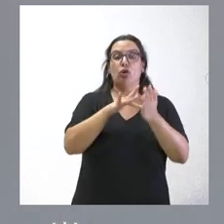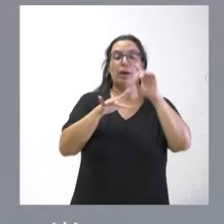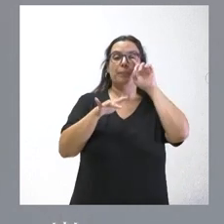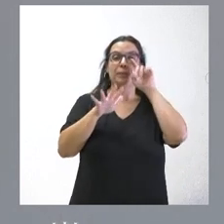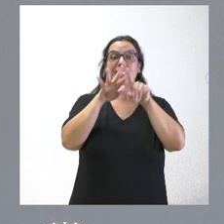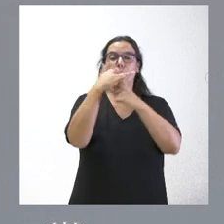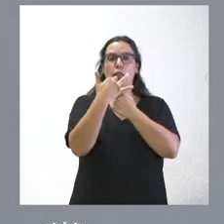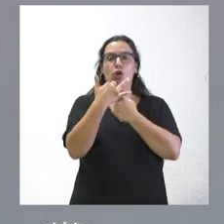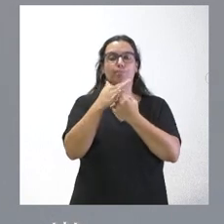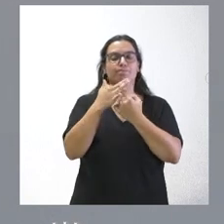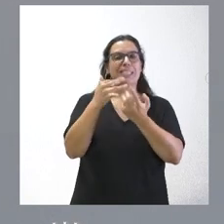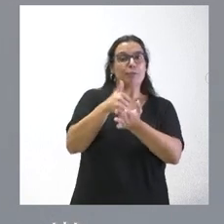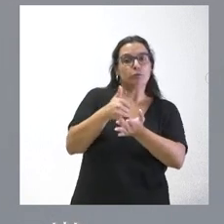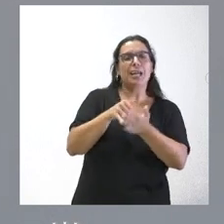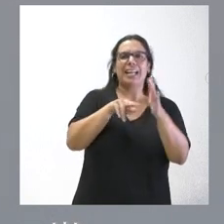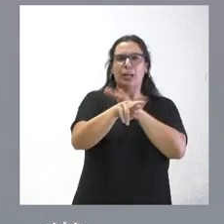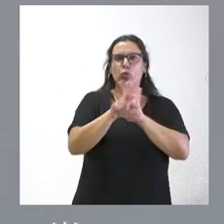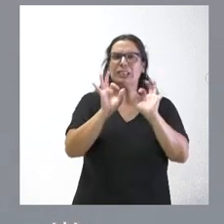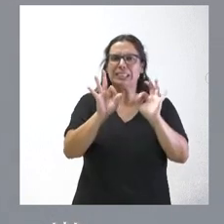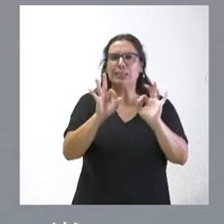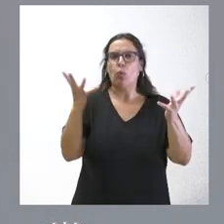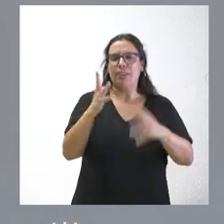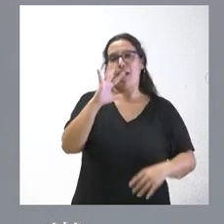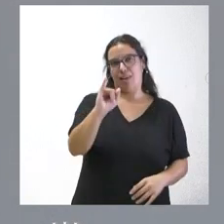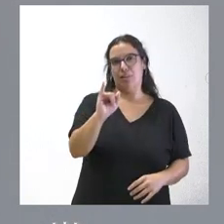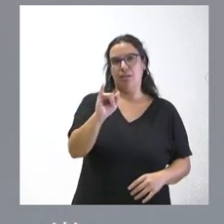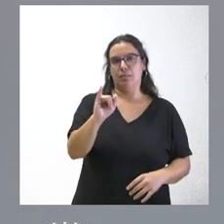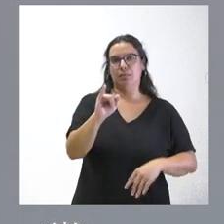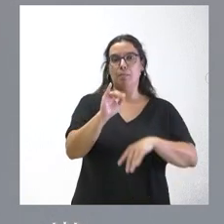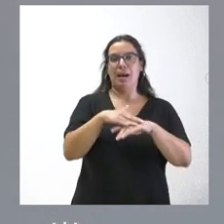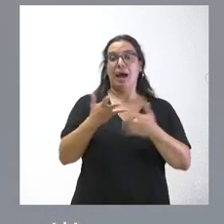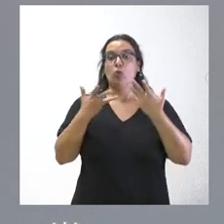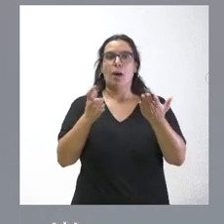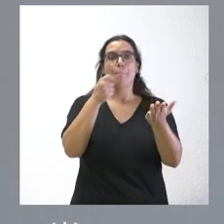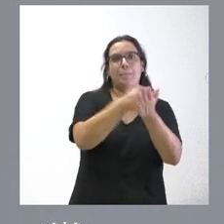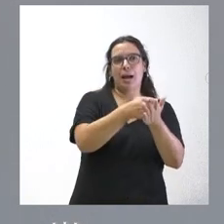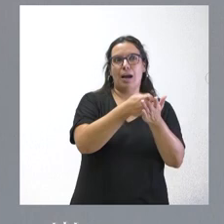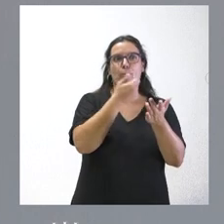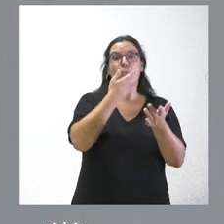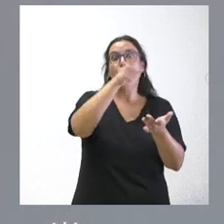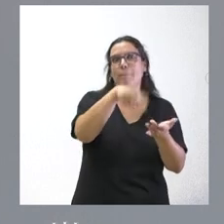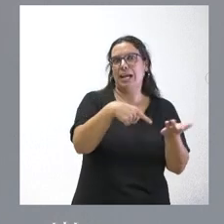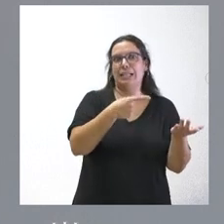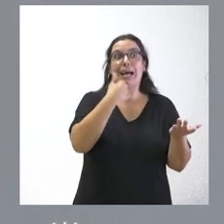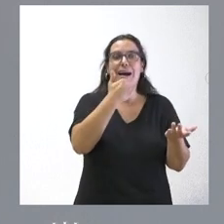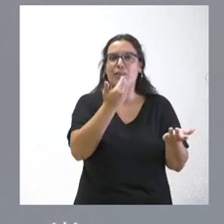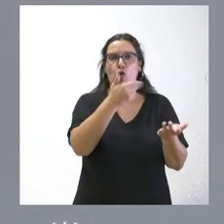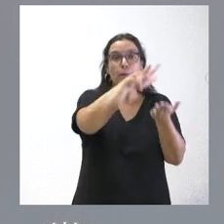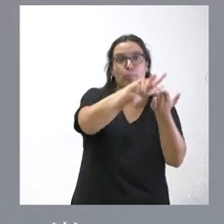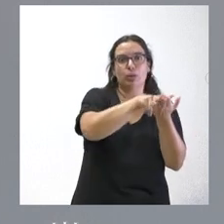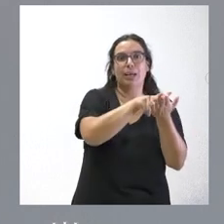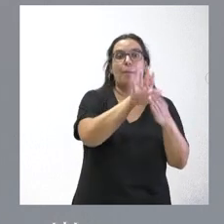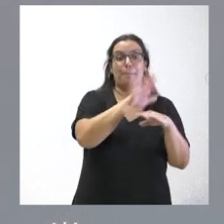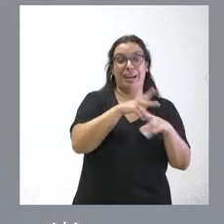una variedad y este recurso específicos de carácter de urgencia para ayudar a pagar algunas de estas cuotas de hipotecas para